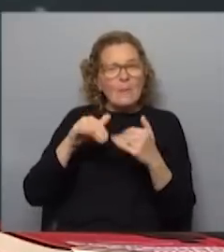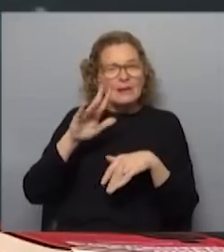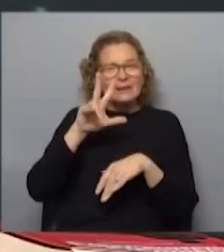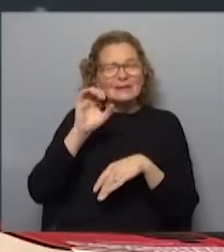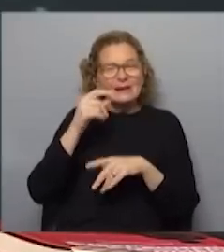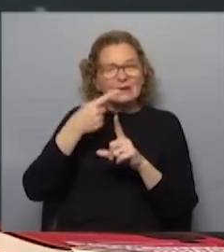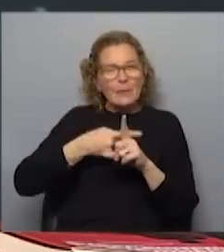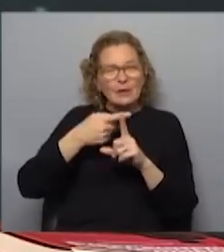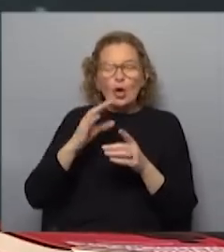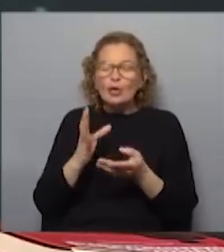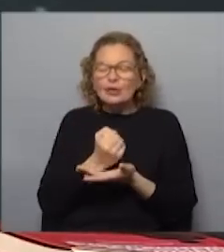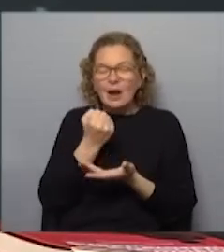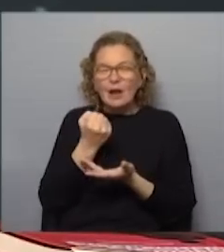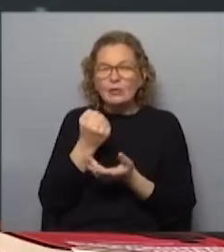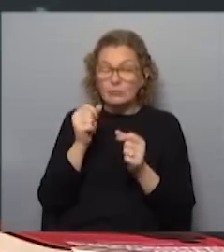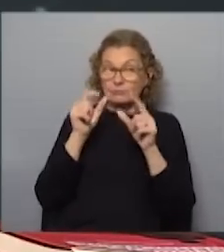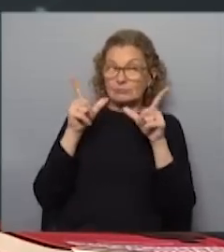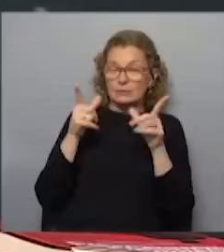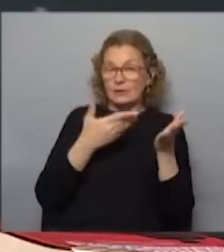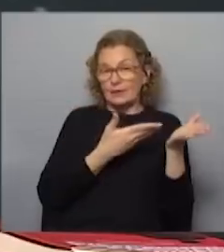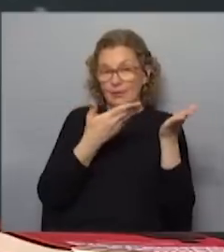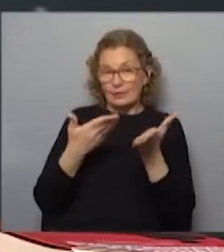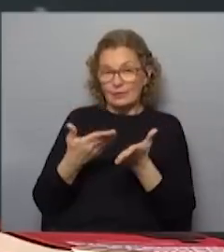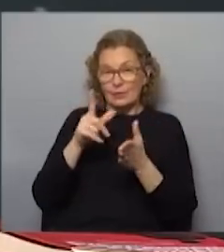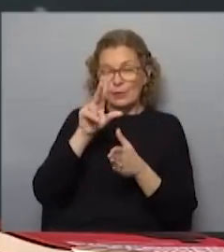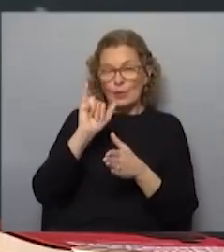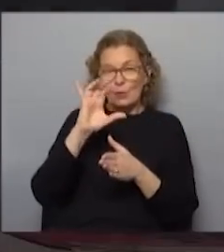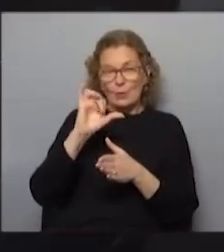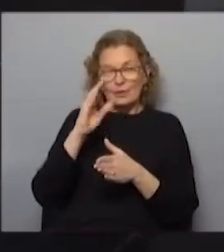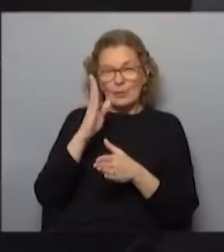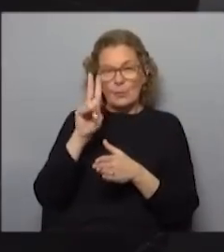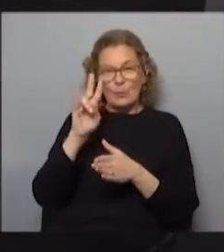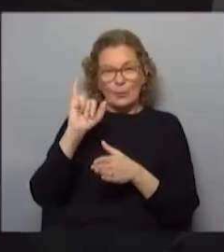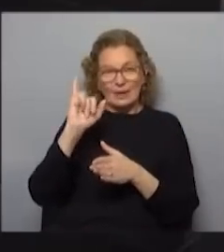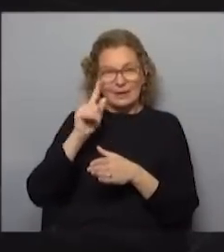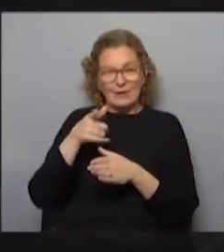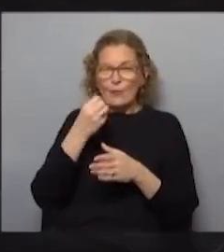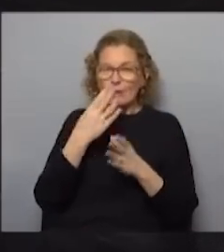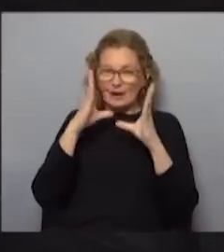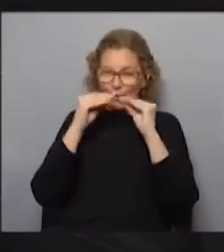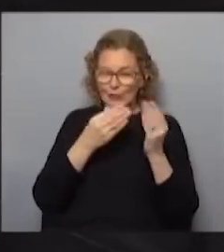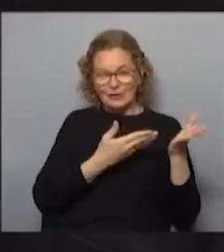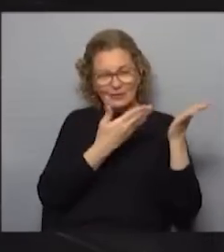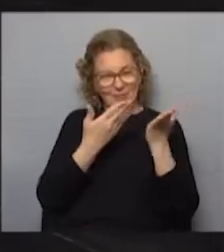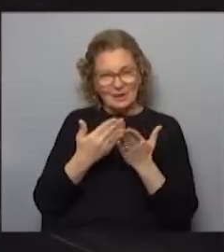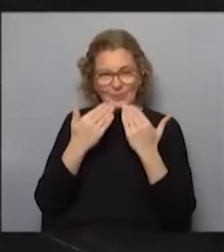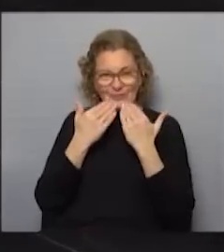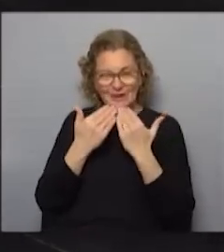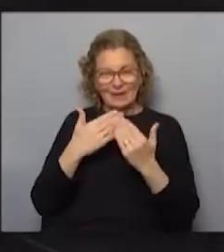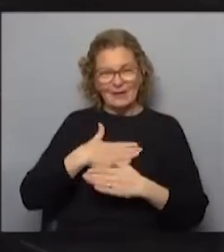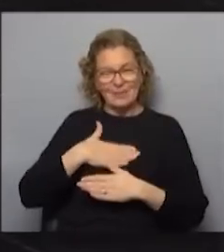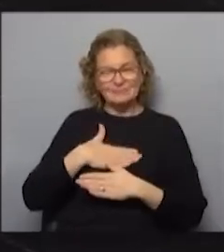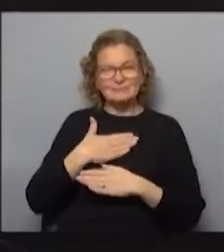qué es lo que encontraron que llamó la atención es que recibimos a Luis que ya lo nombramos varias veces Buenas noches bien Buenas noches Muchas gracias por